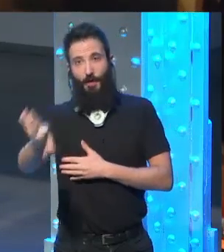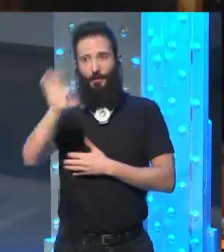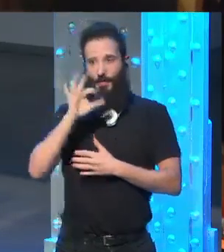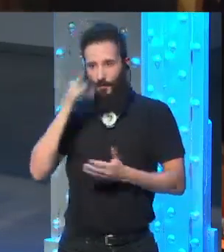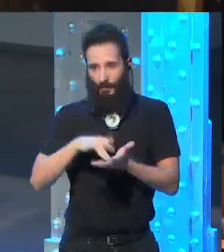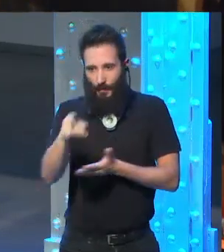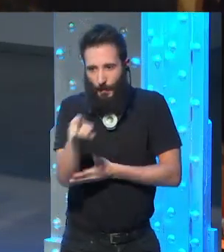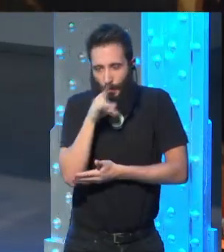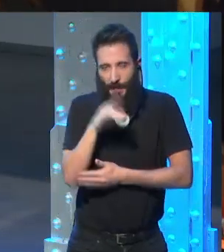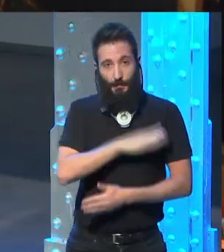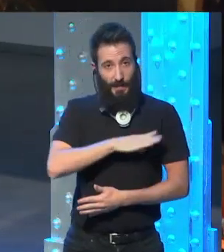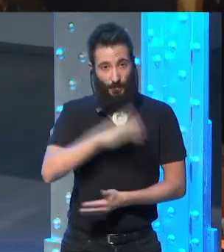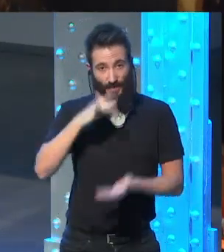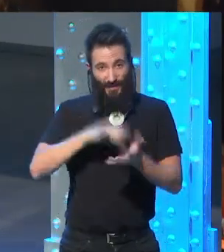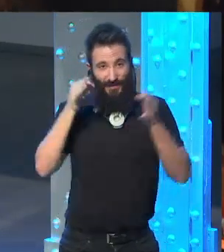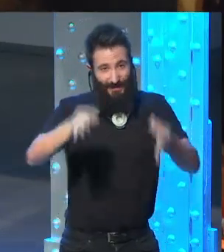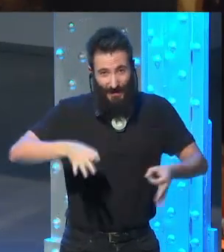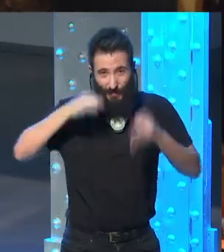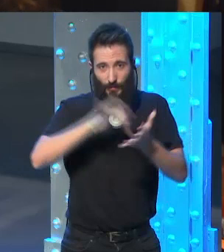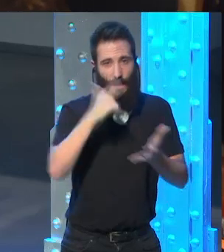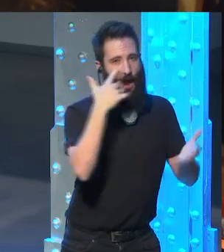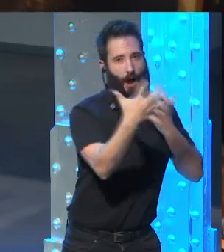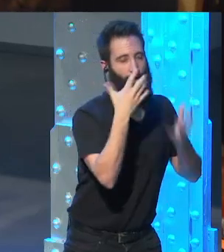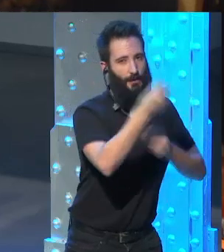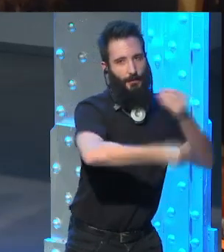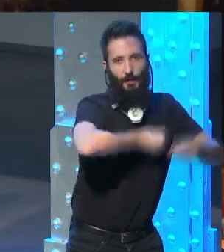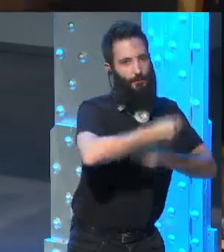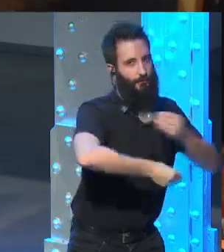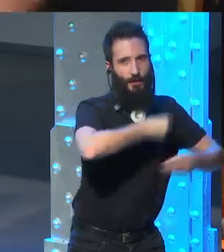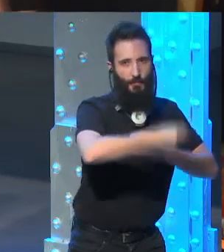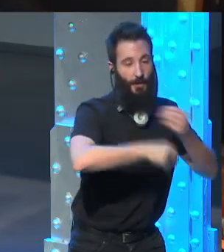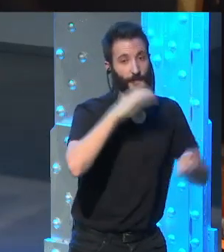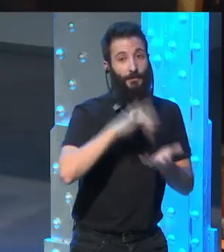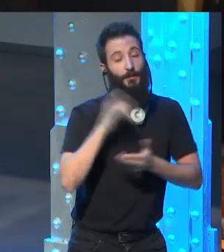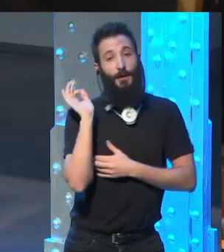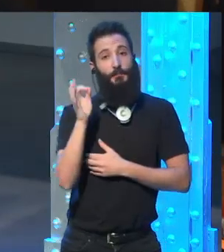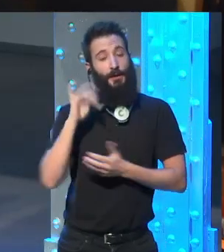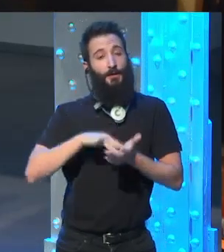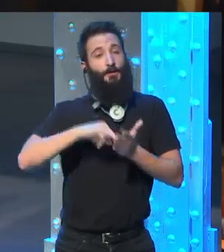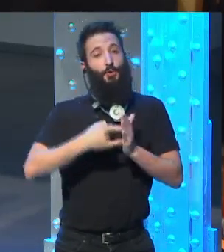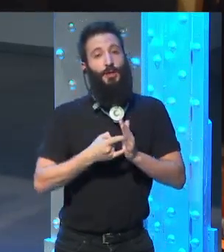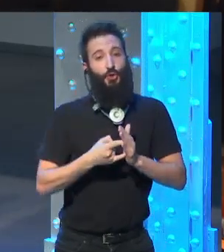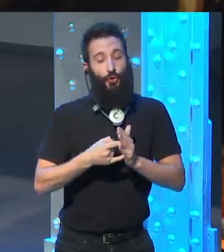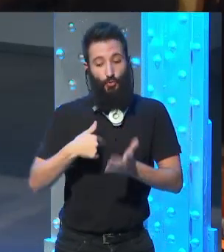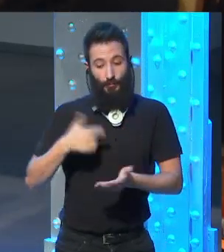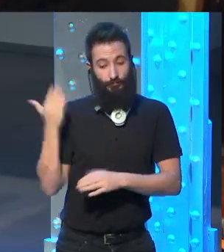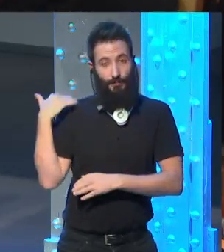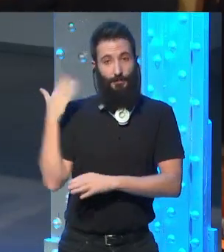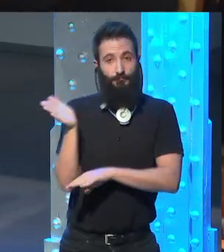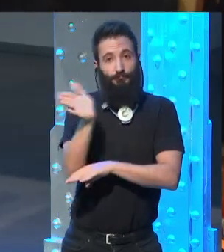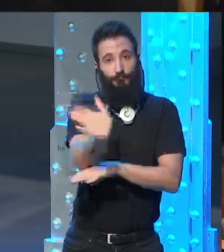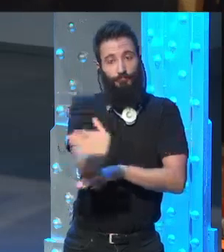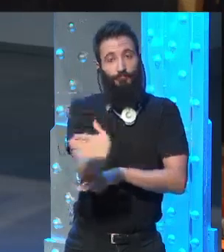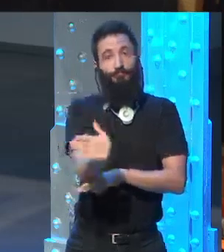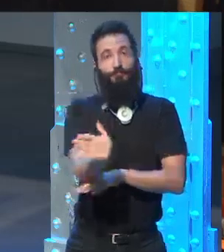mucho, pero siempre he estado haciendo cosas artísticas. La verdad es que, bueno, el proyecto que presenté